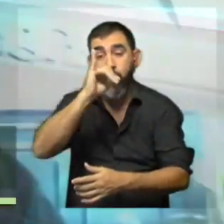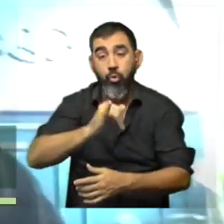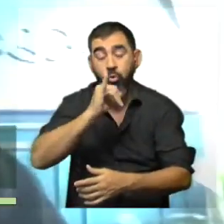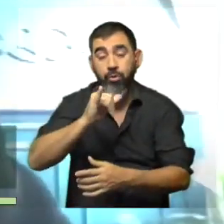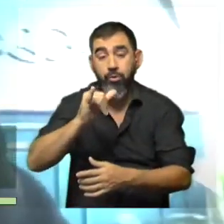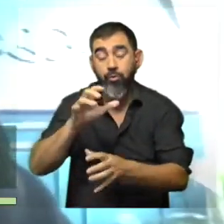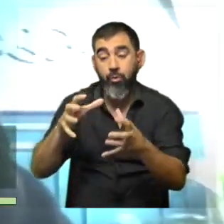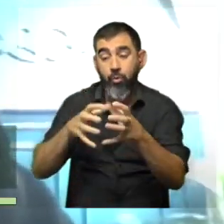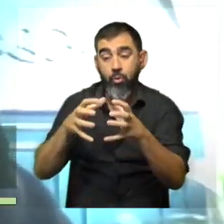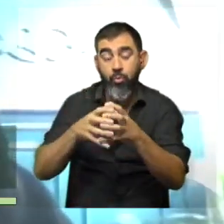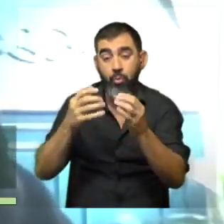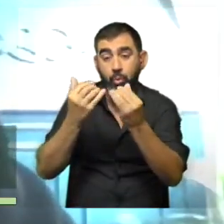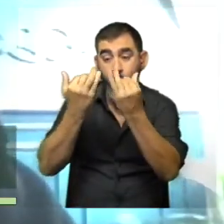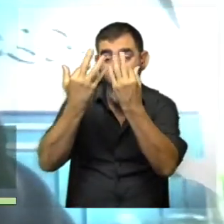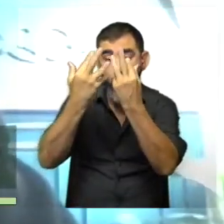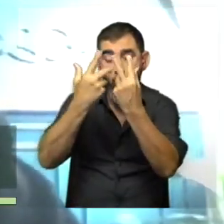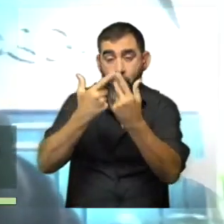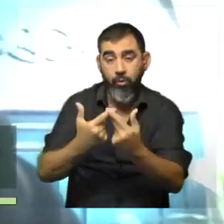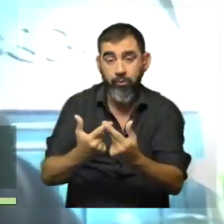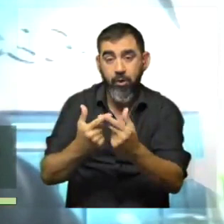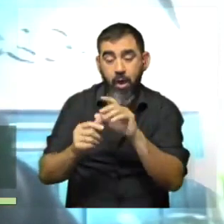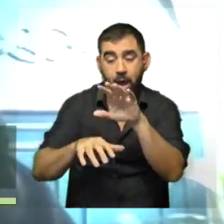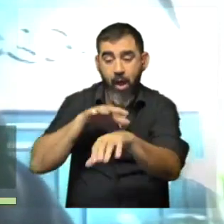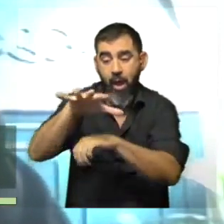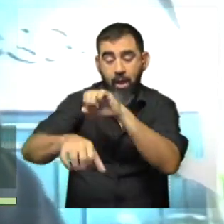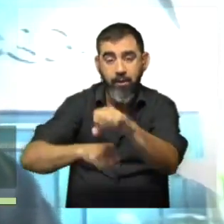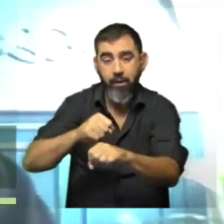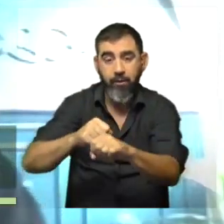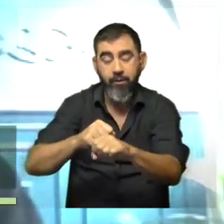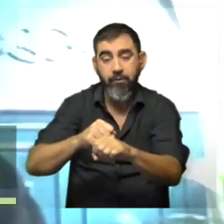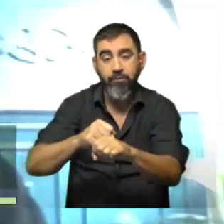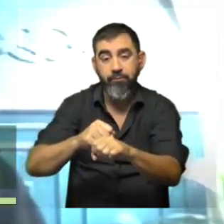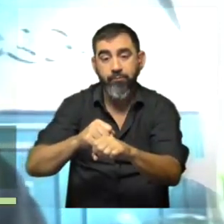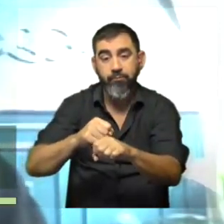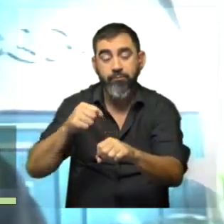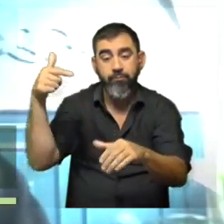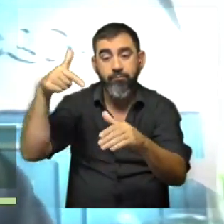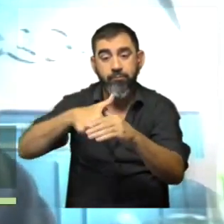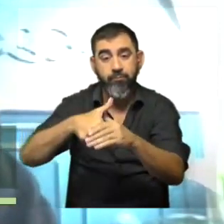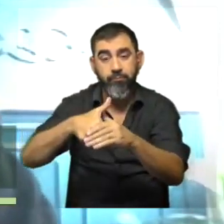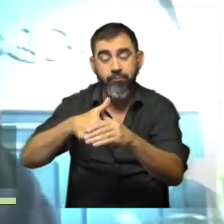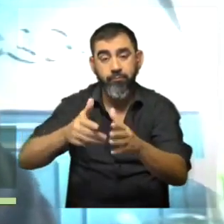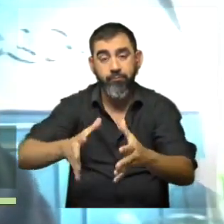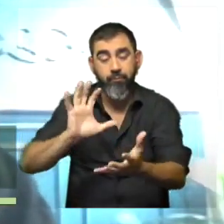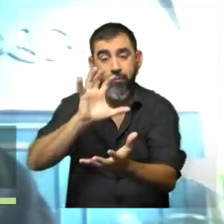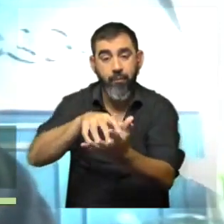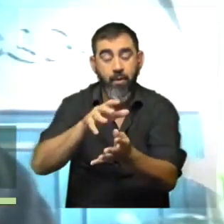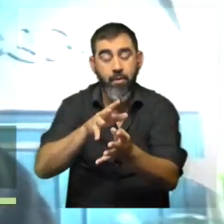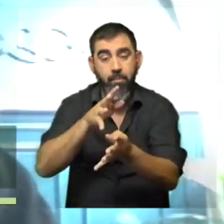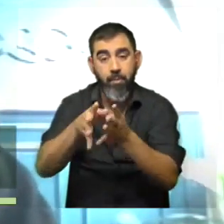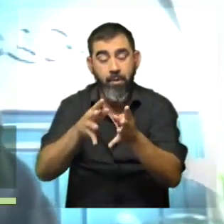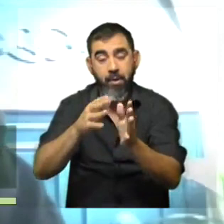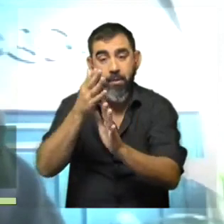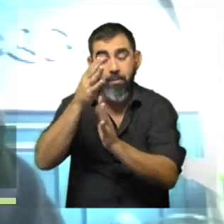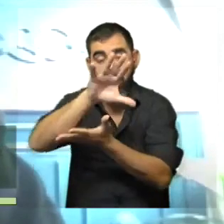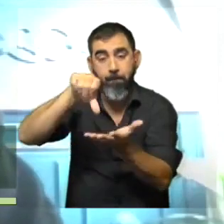golpistas están organizando ataques a refinarías de la petrobras por el país